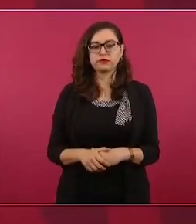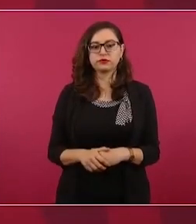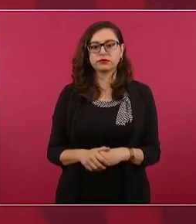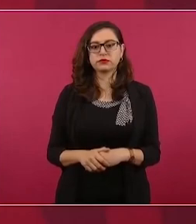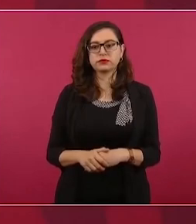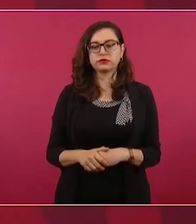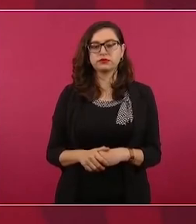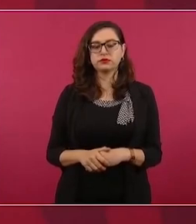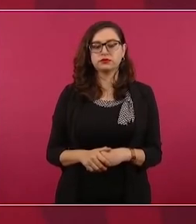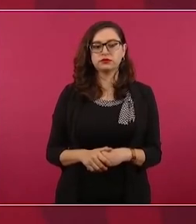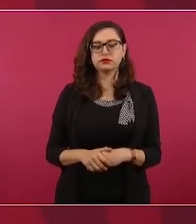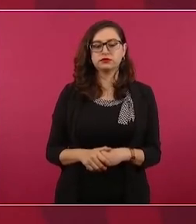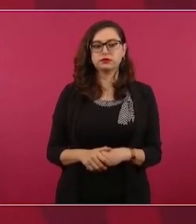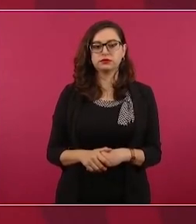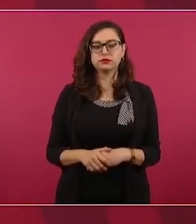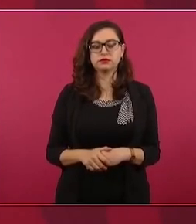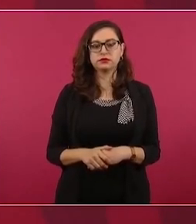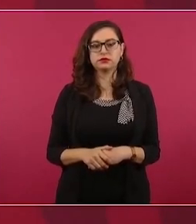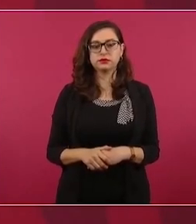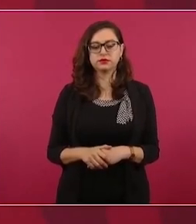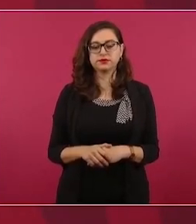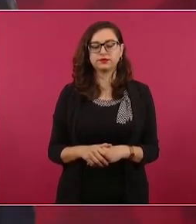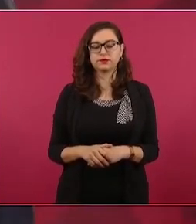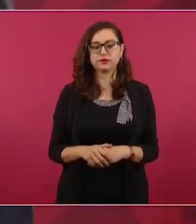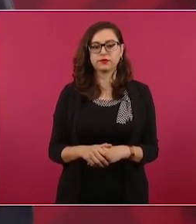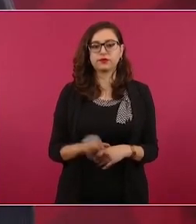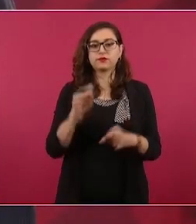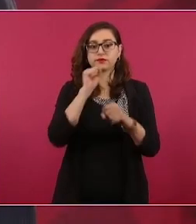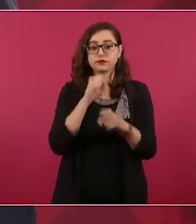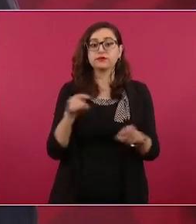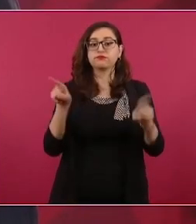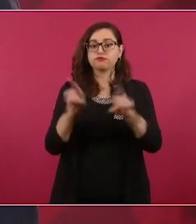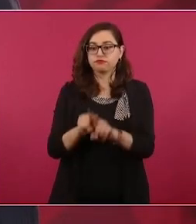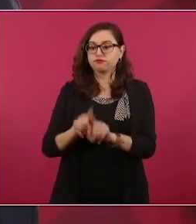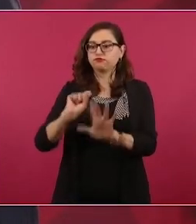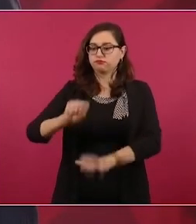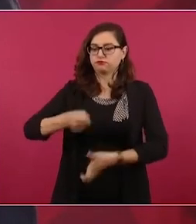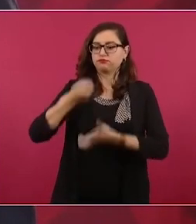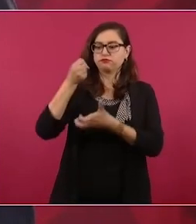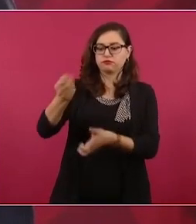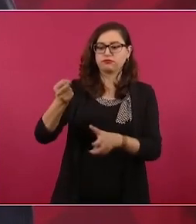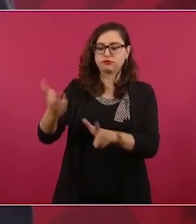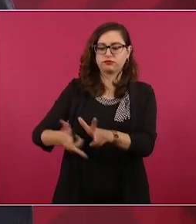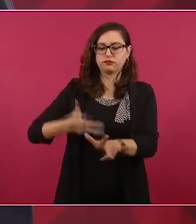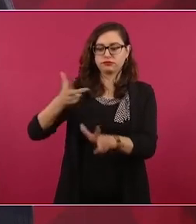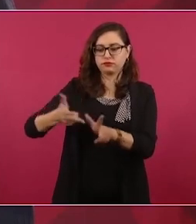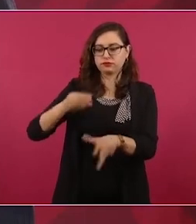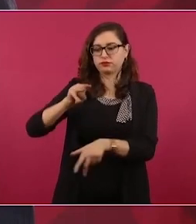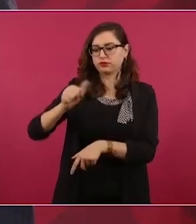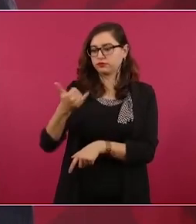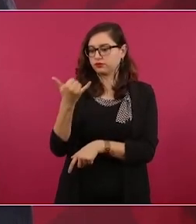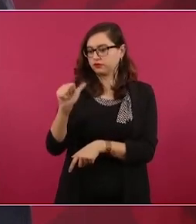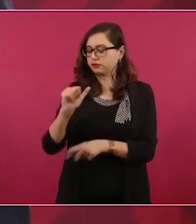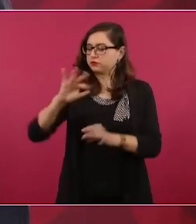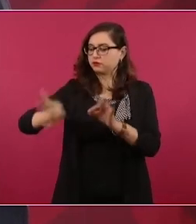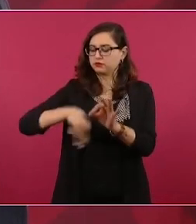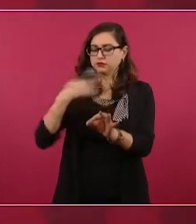traemos el presupuesto para concluir el Tren Maya, traemos